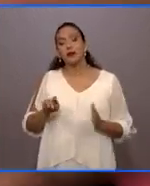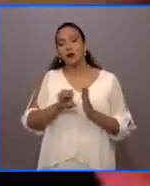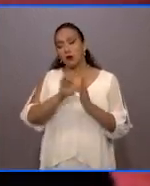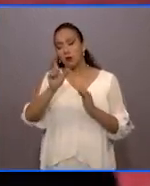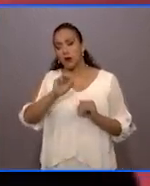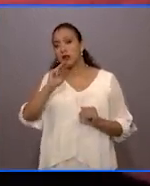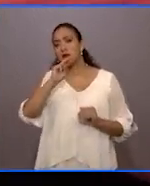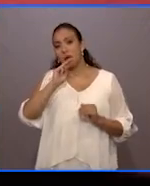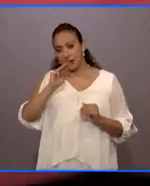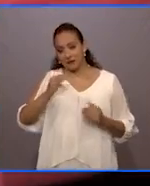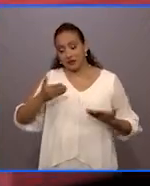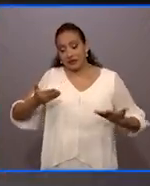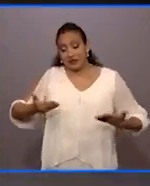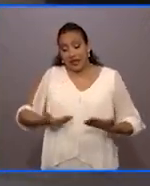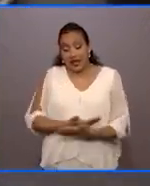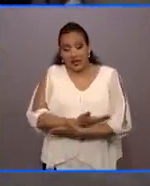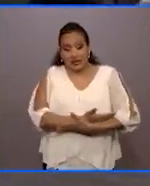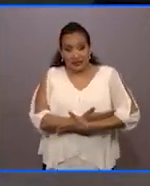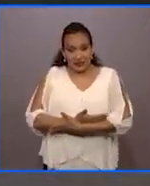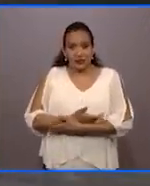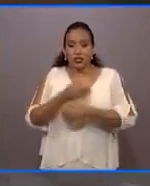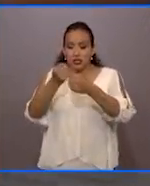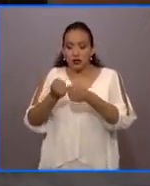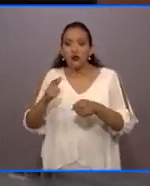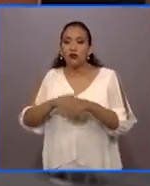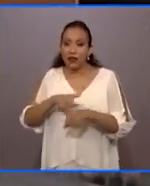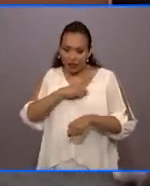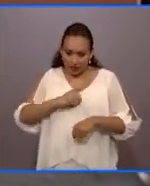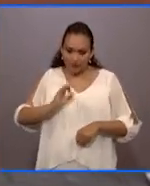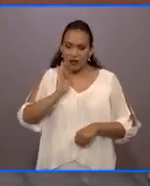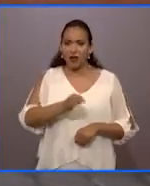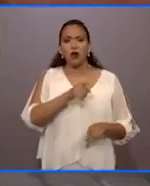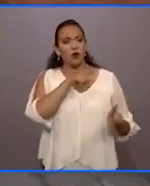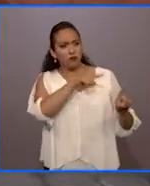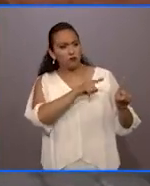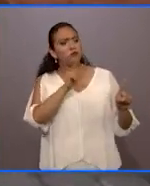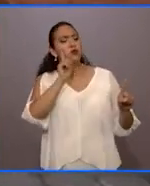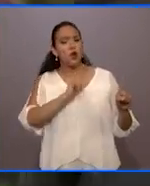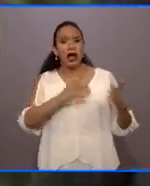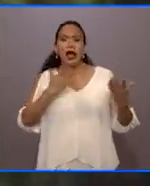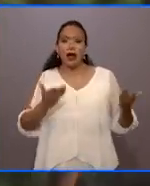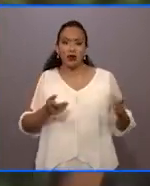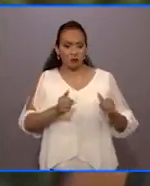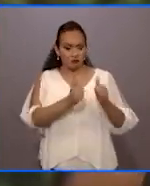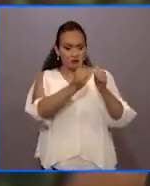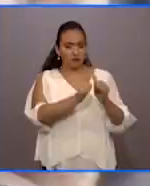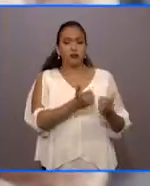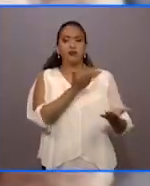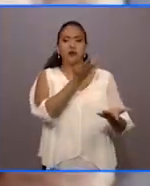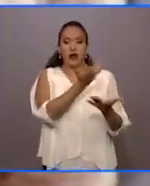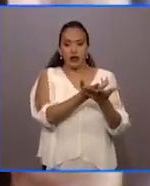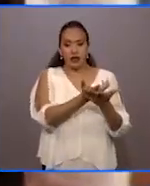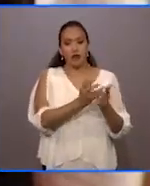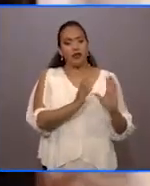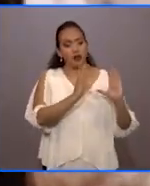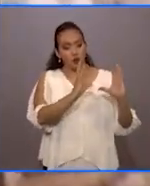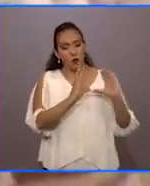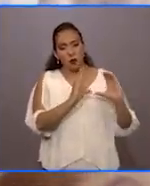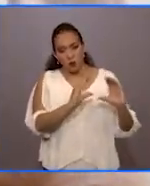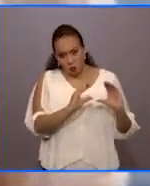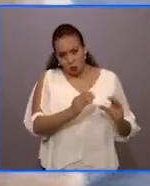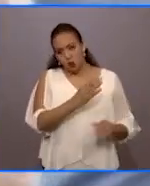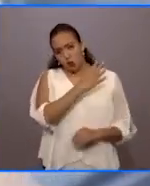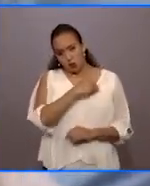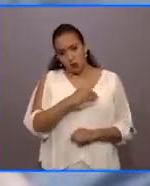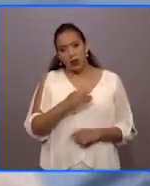parto prematuro, el Seguro Social debe autorizar que la trabajadora pueda completar su periodo de descanso después del parto, esto con